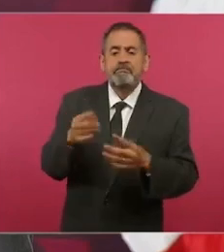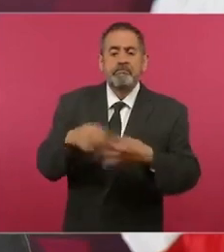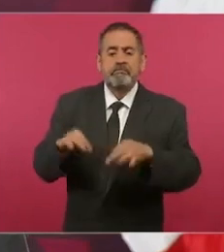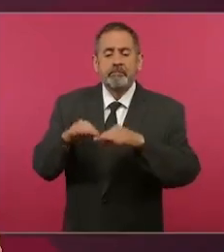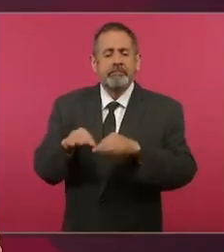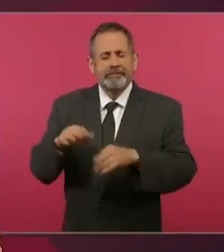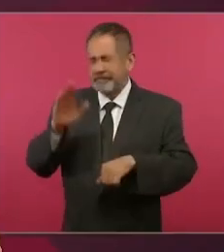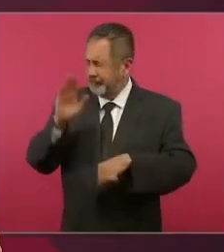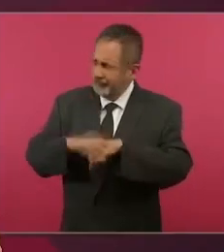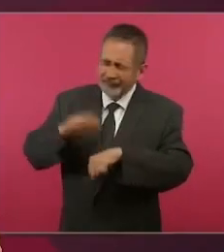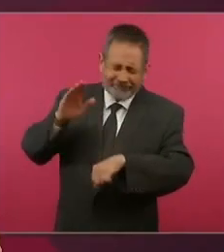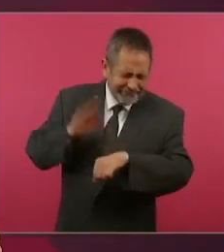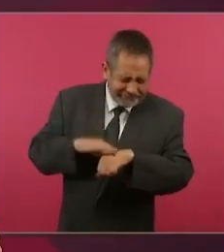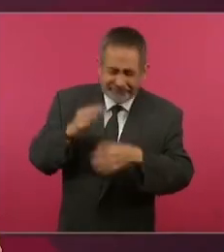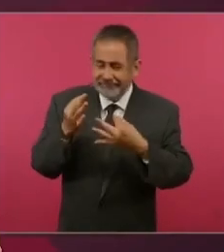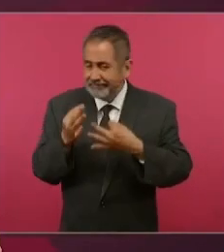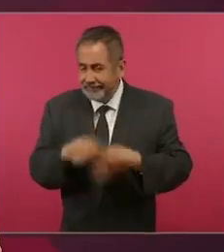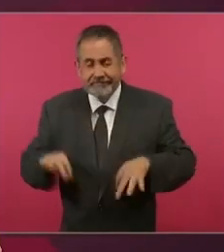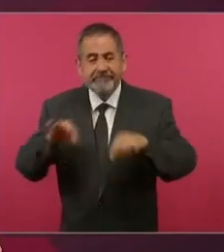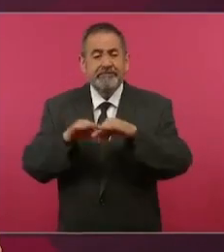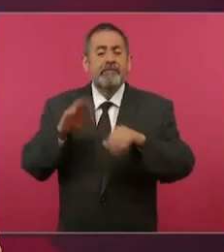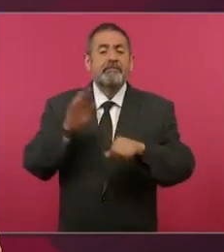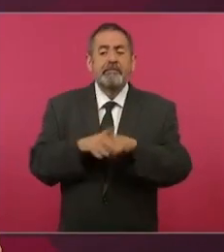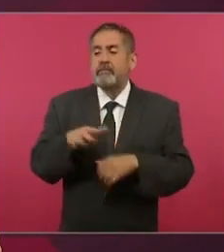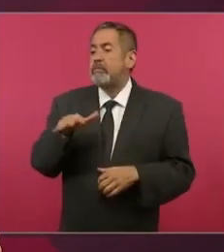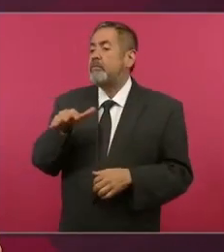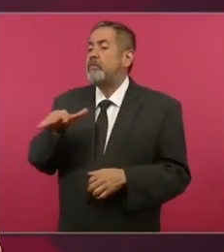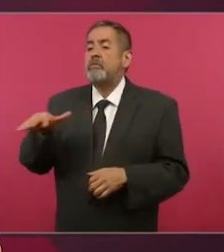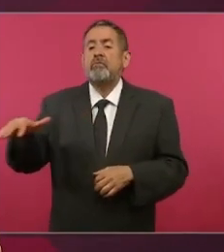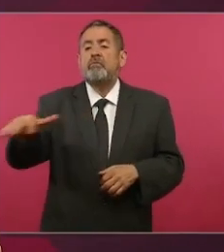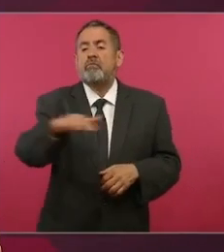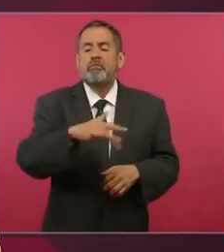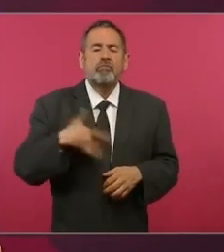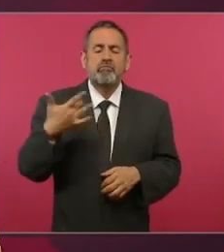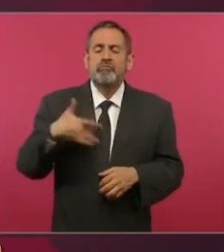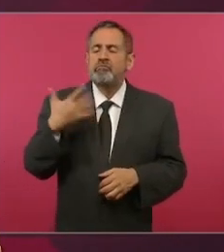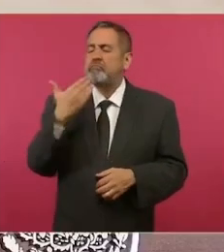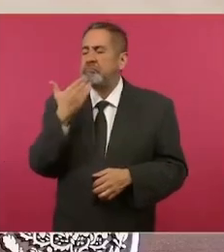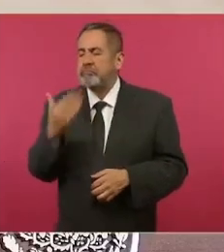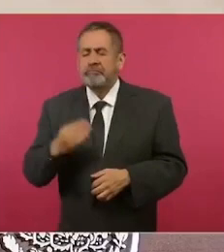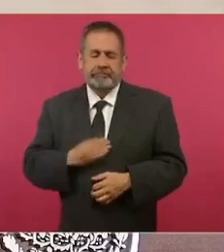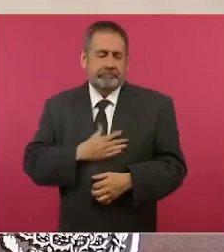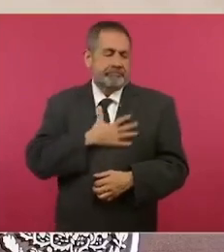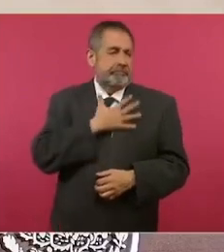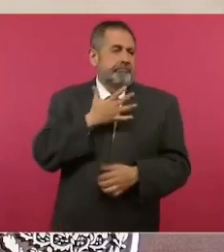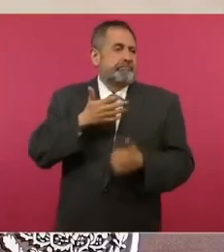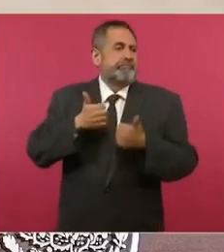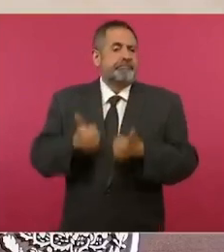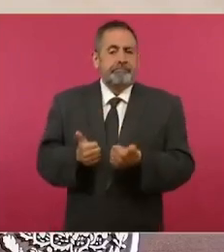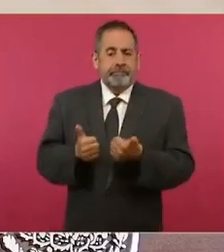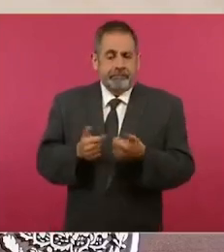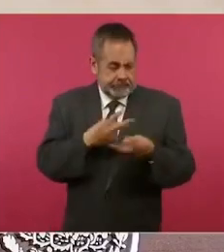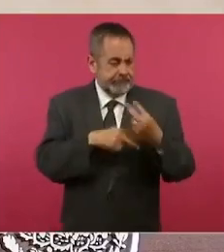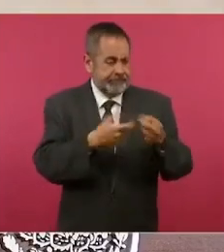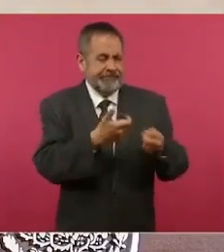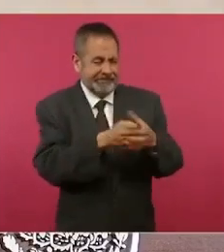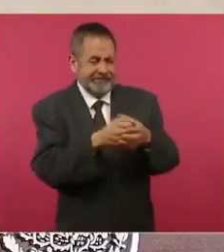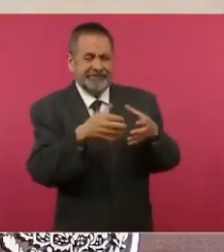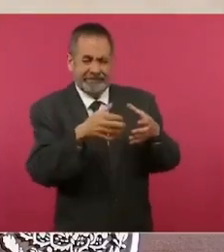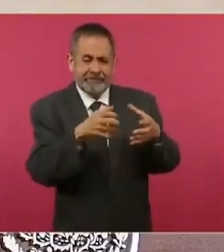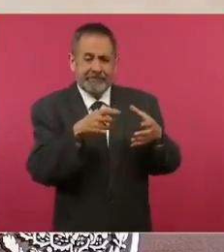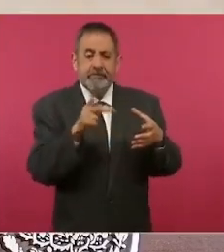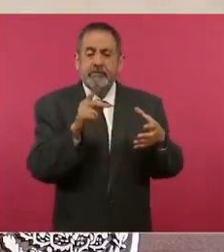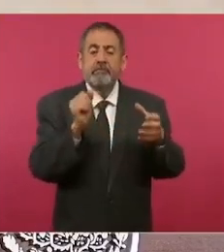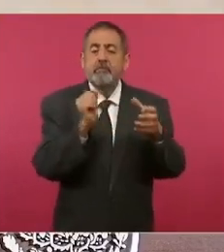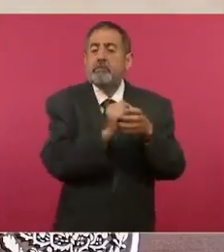que lo más importante es el bienestar, el que haya crecimiento económico, pero que al mismo